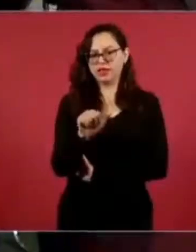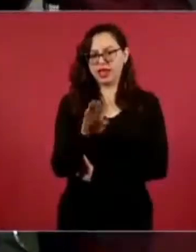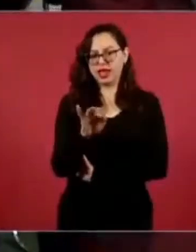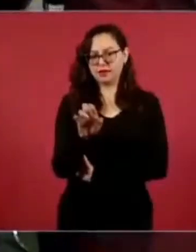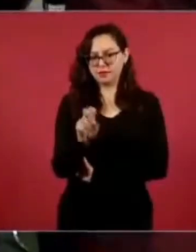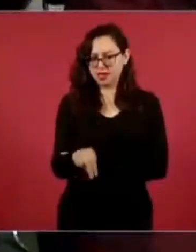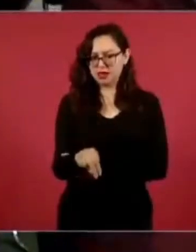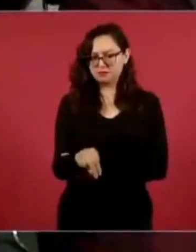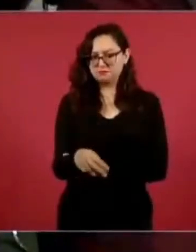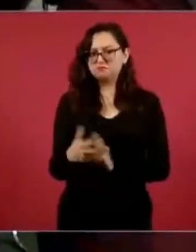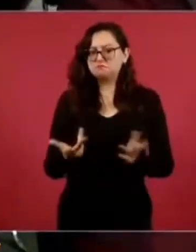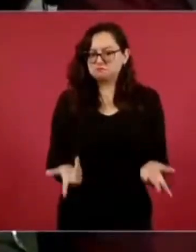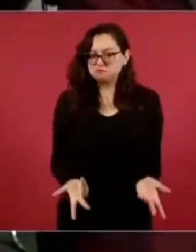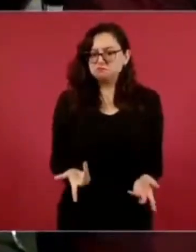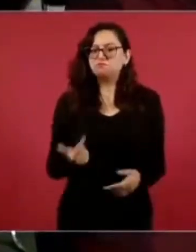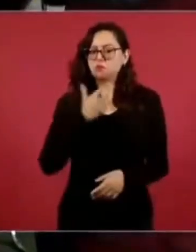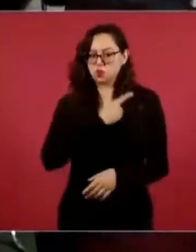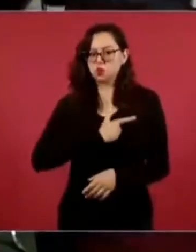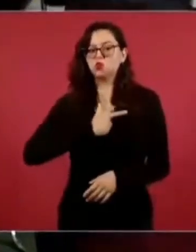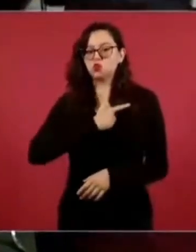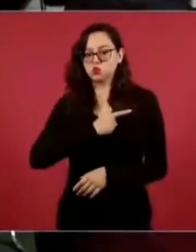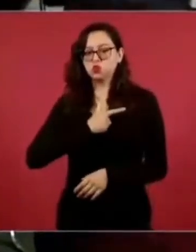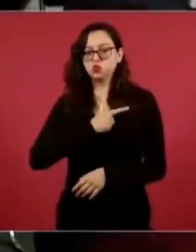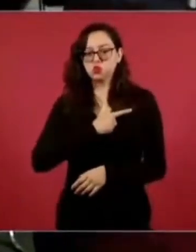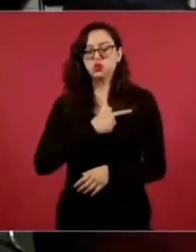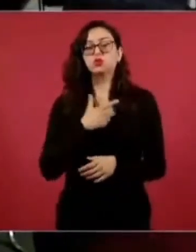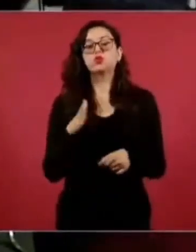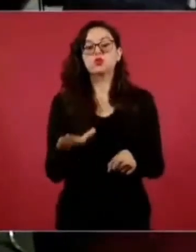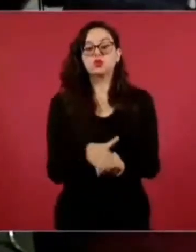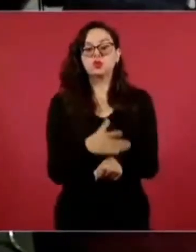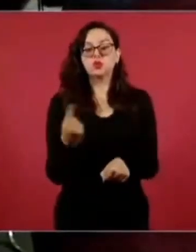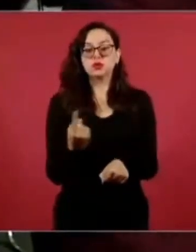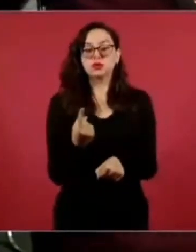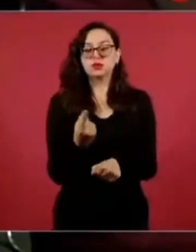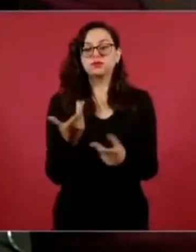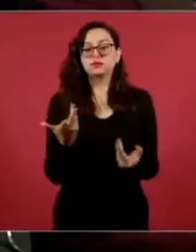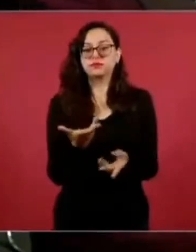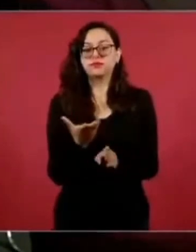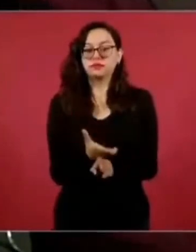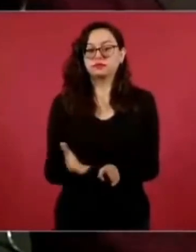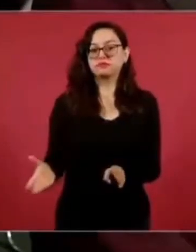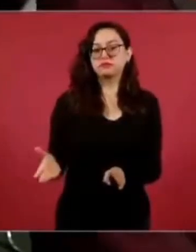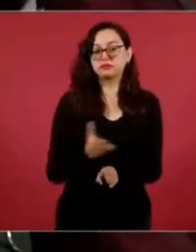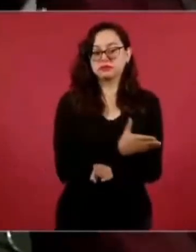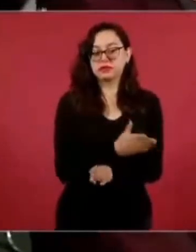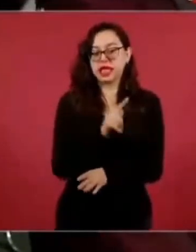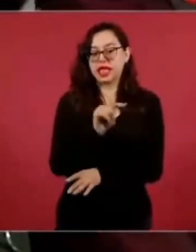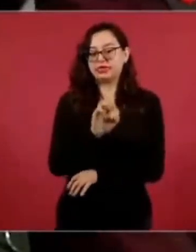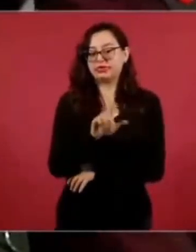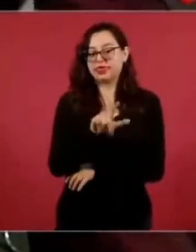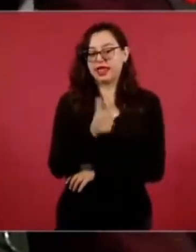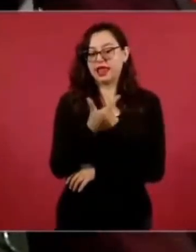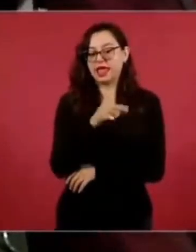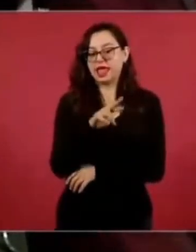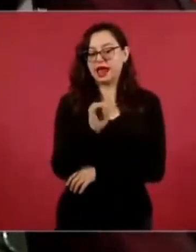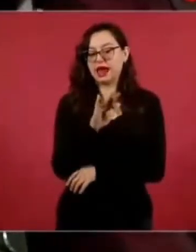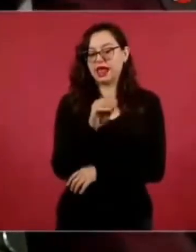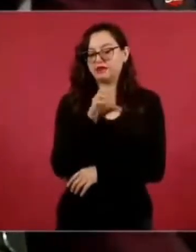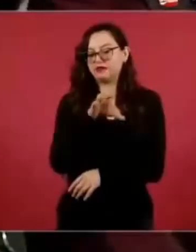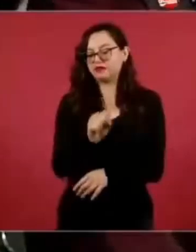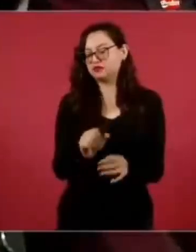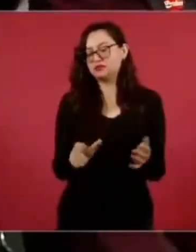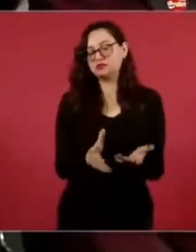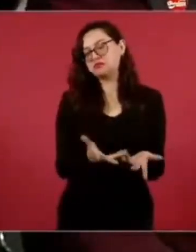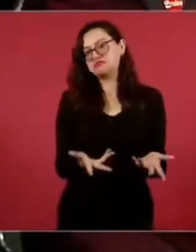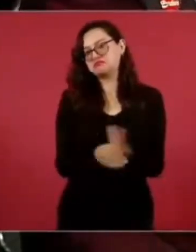porque pues Telégrafos desapareció por la modernidad. Todos recordamos alguna vez haber recibido